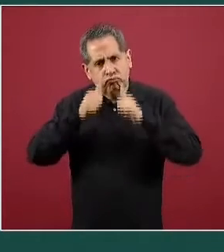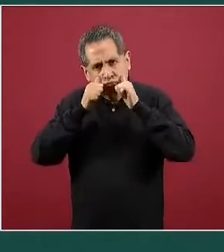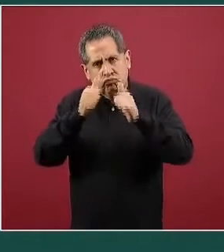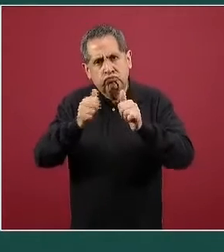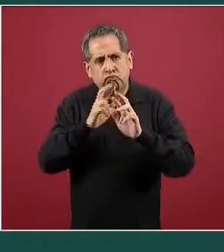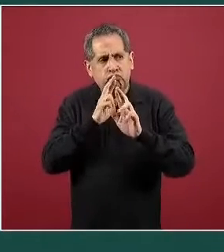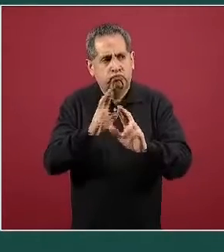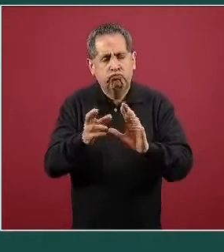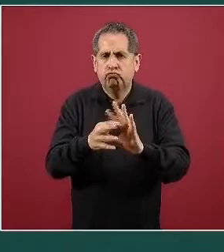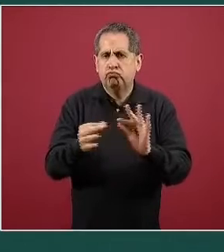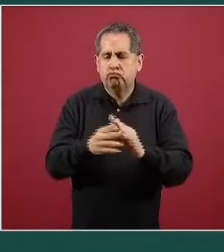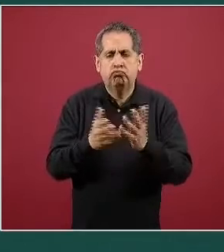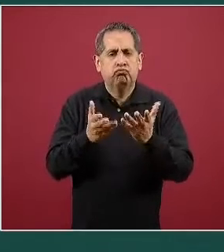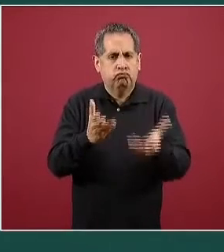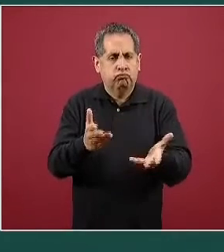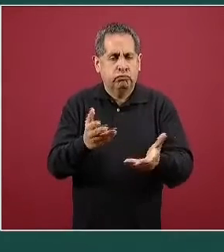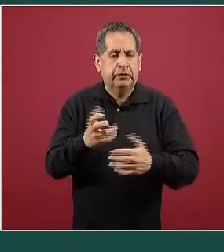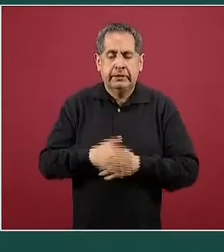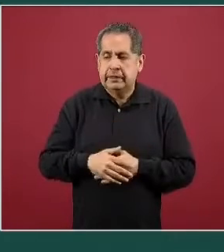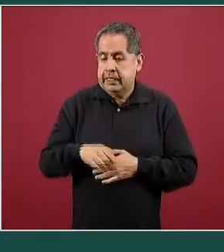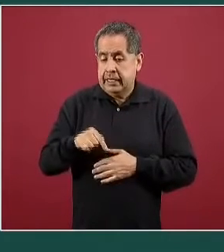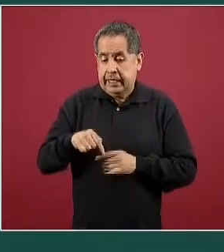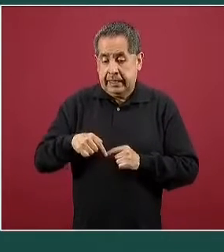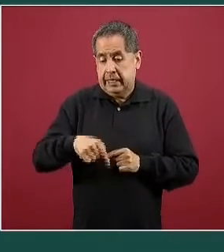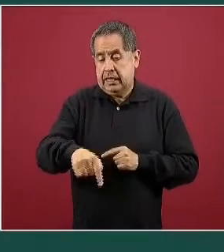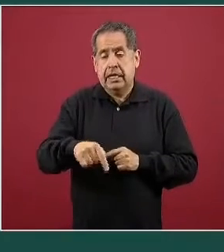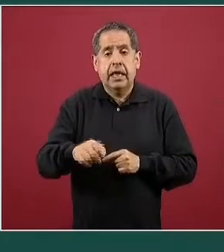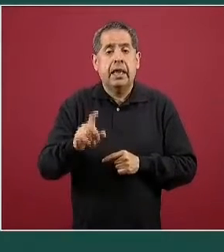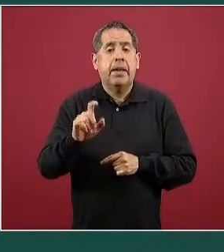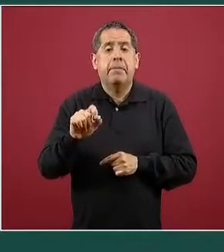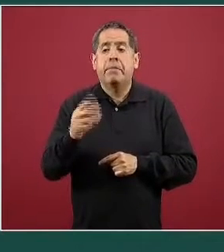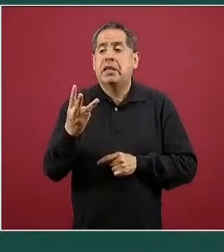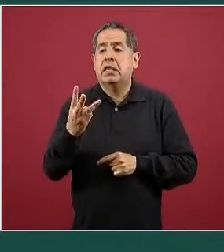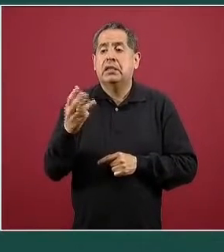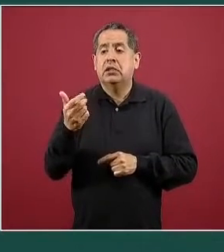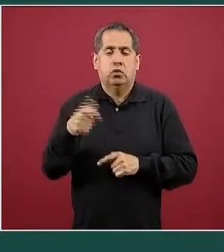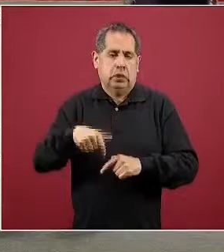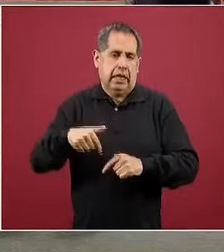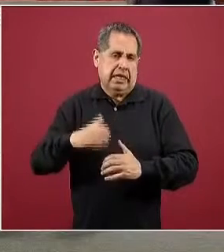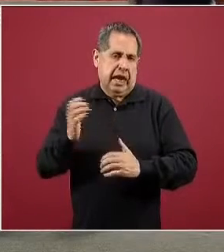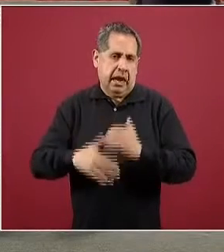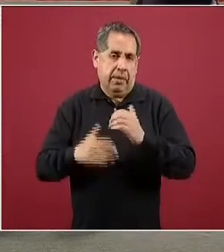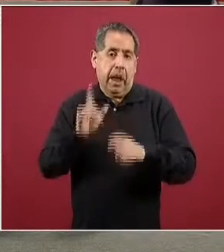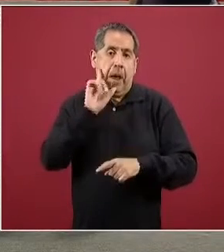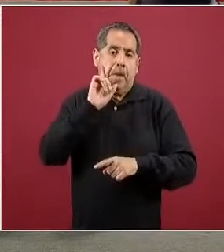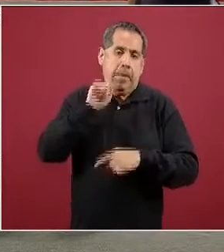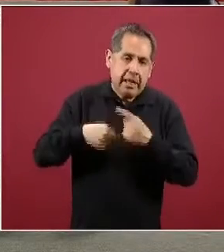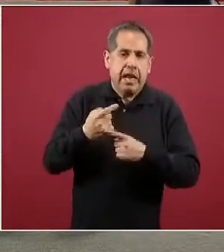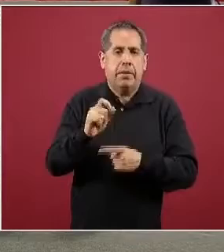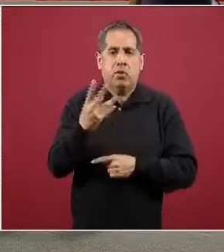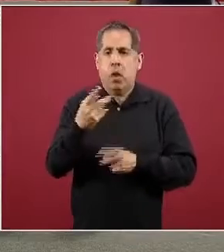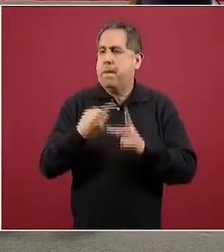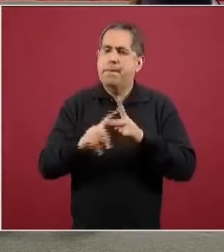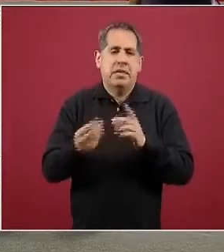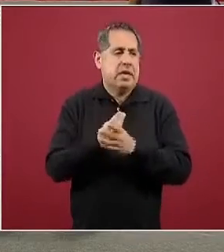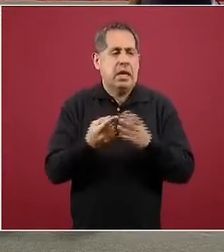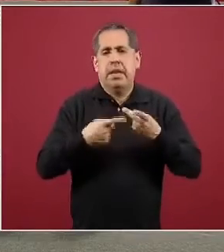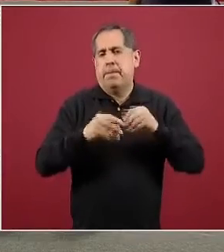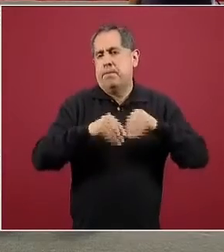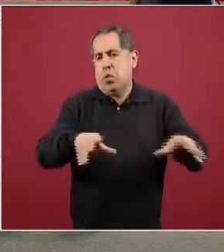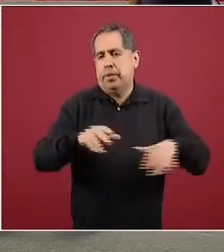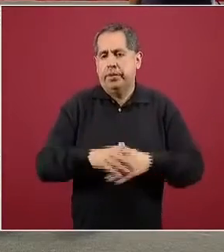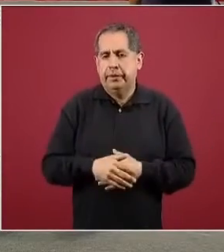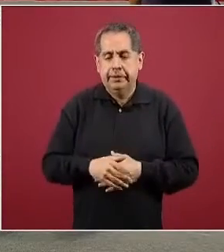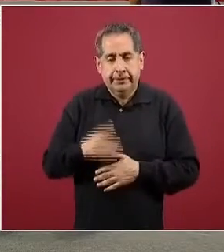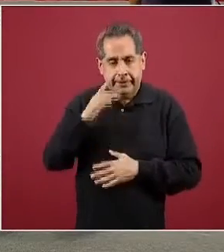y vamos a estar aquí hasta el 23 de agosto, un día antes de empezar formalmente clases. Ya recibimos, ese es el